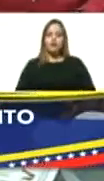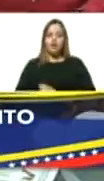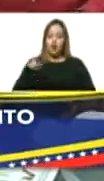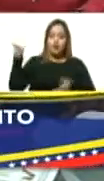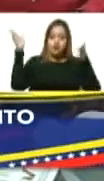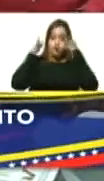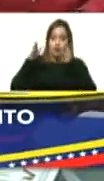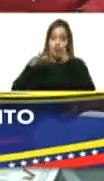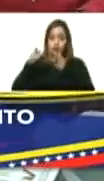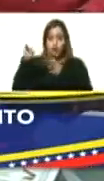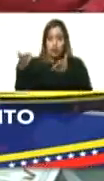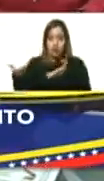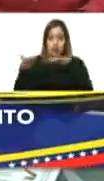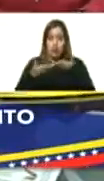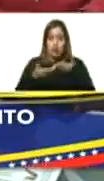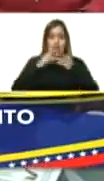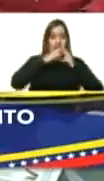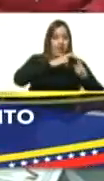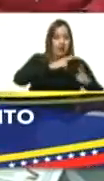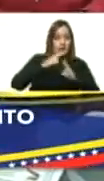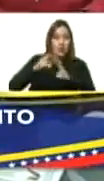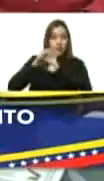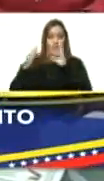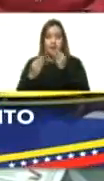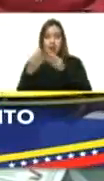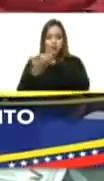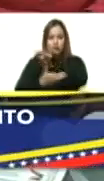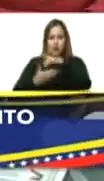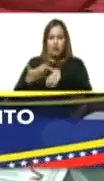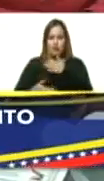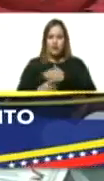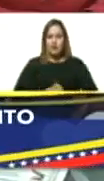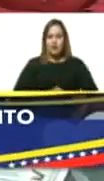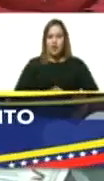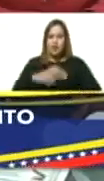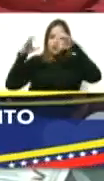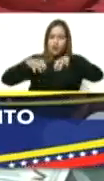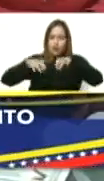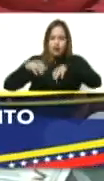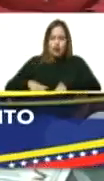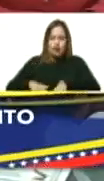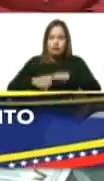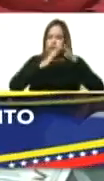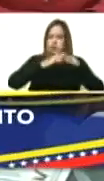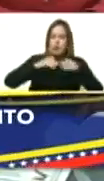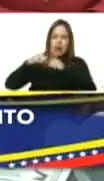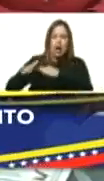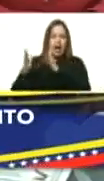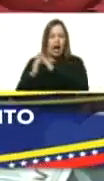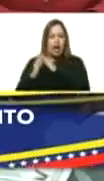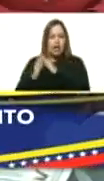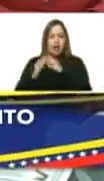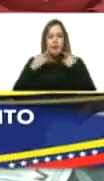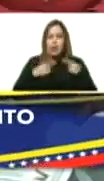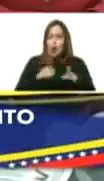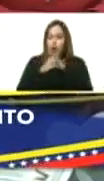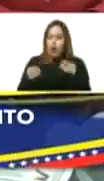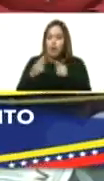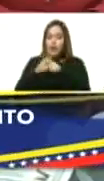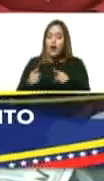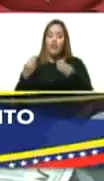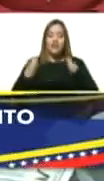instrucción que usted dio de darle respuesta a las familias afectadas que perdieron todo materialmente, pero la vida,